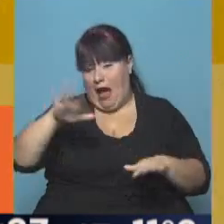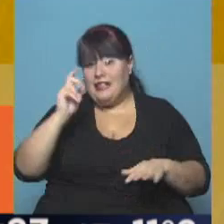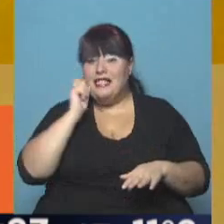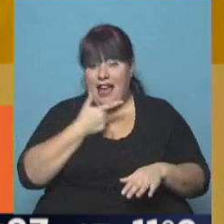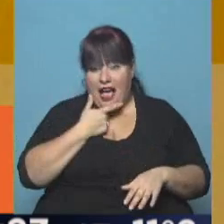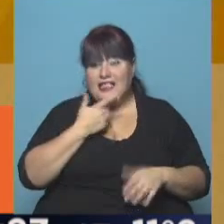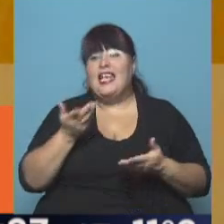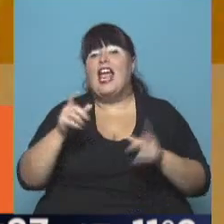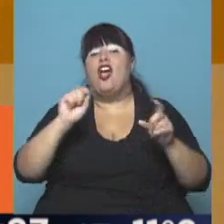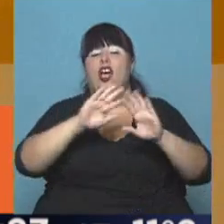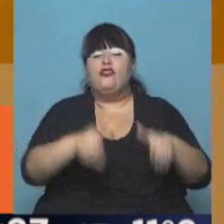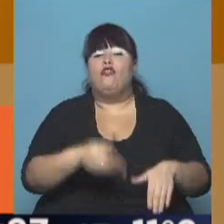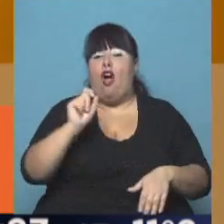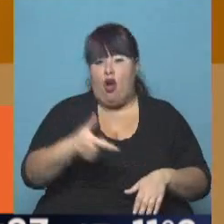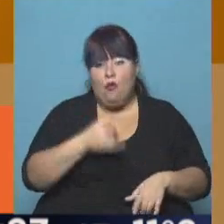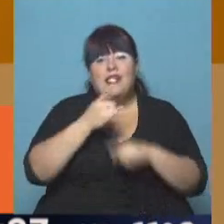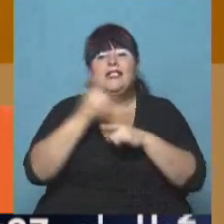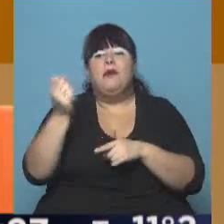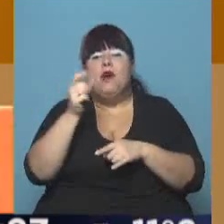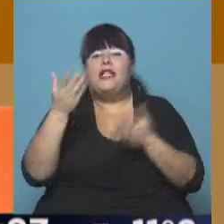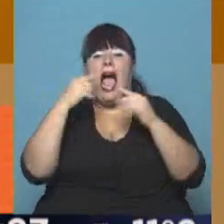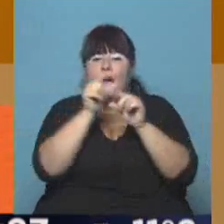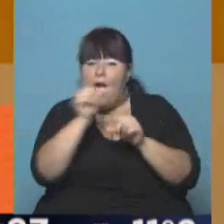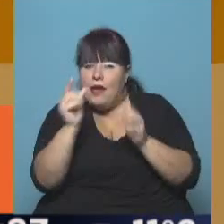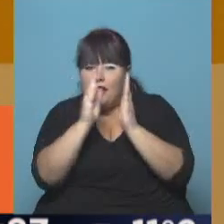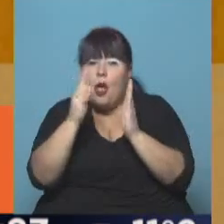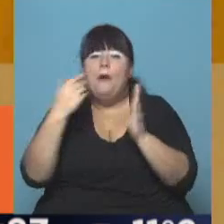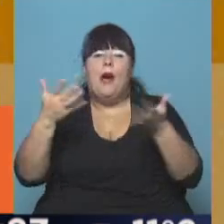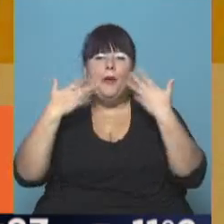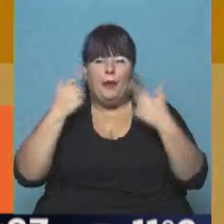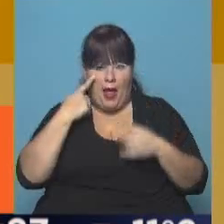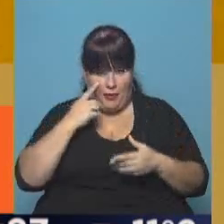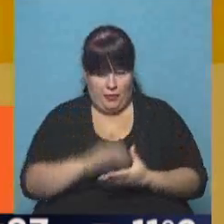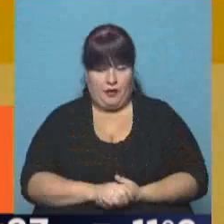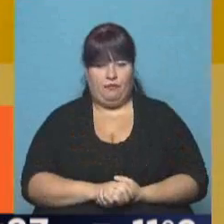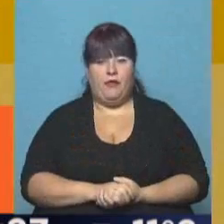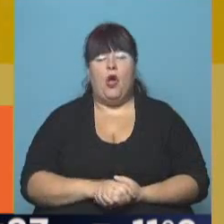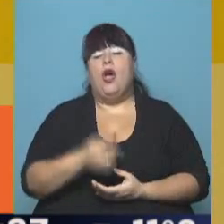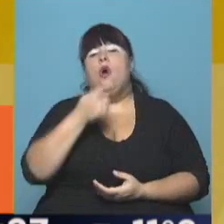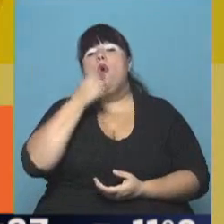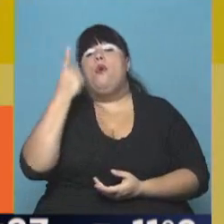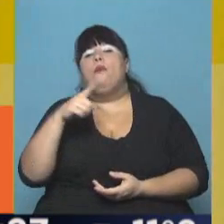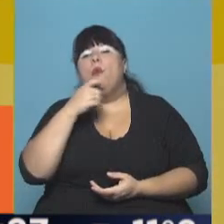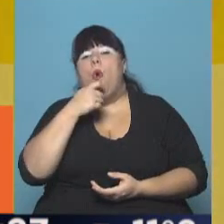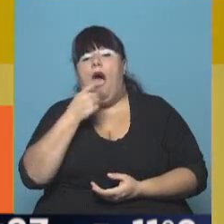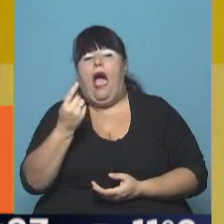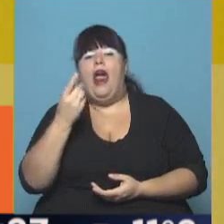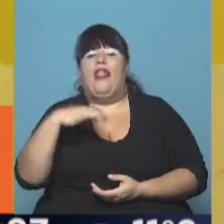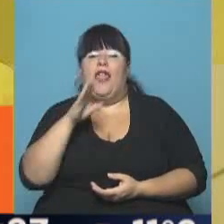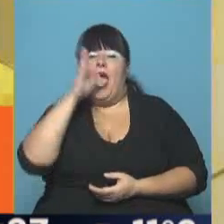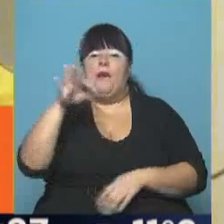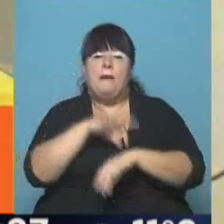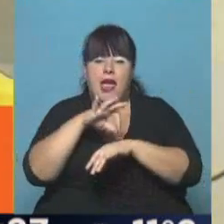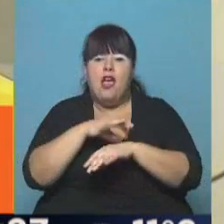que las estufas común es muy importante dejar siempre una ventilación para poder vivir en qué casos doctor tenemos que acudir al